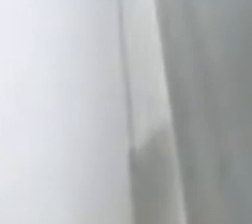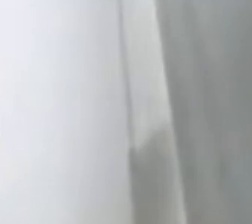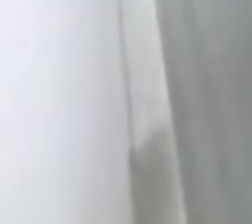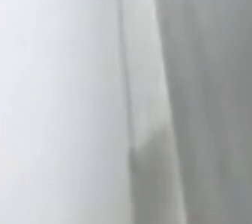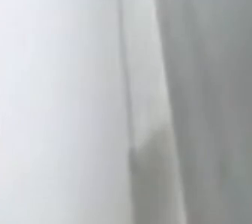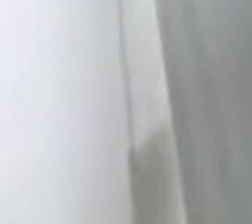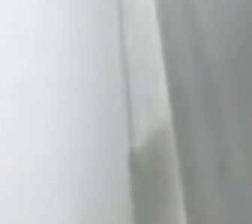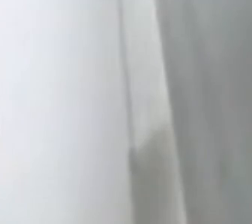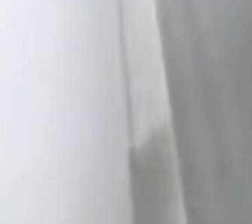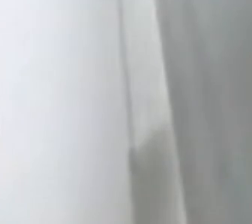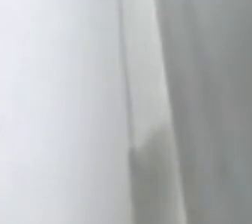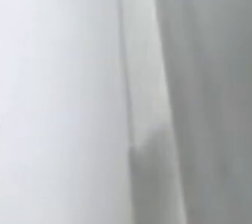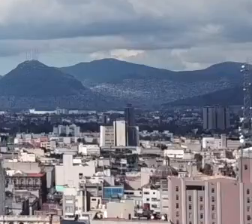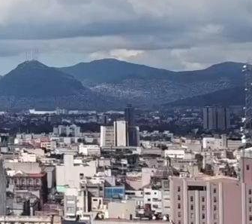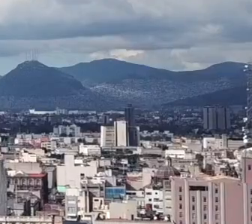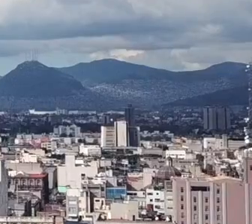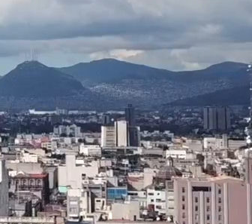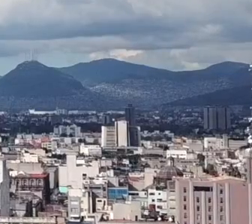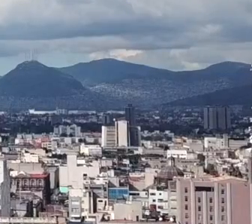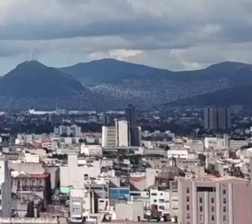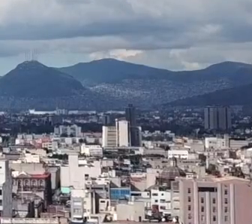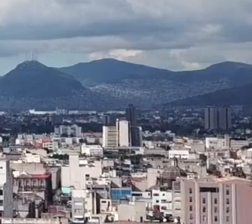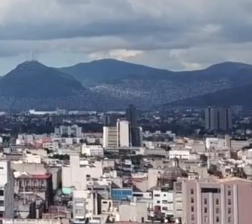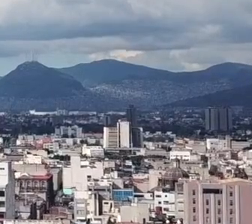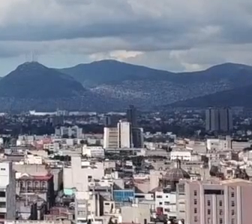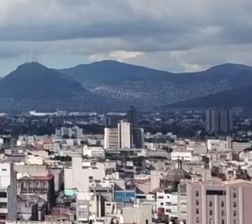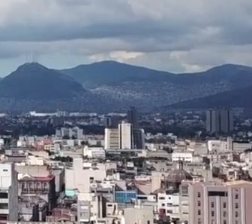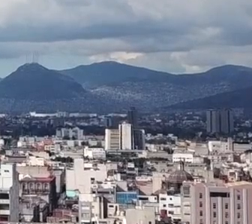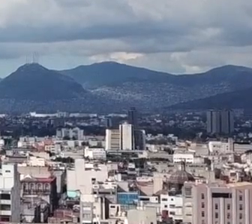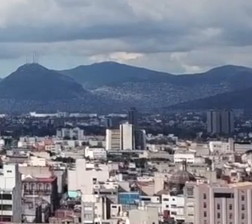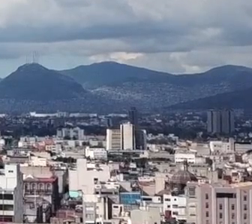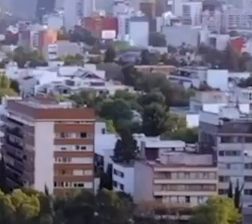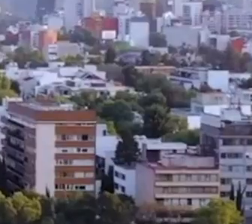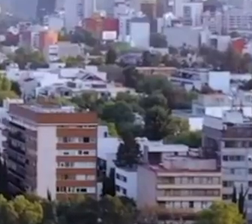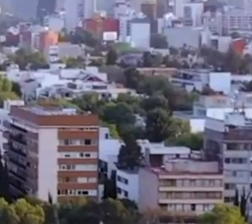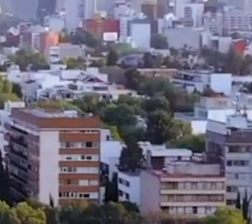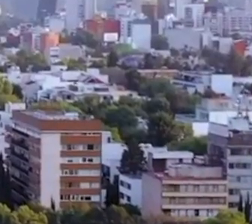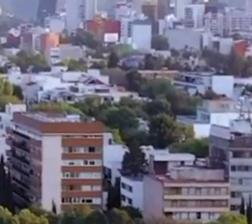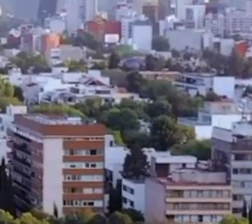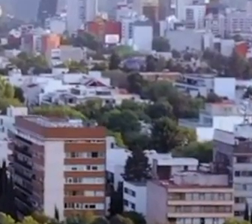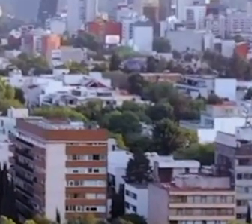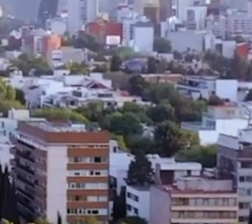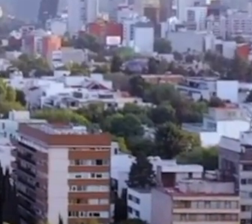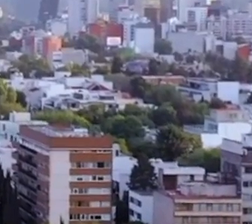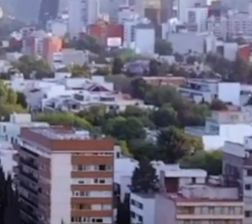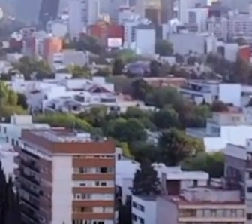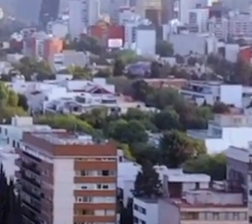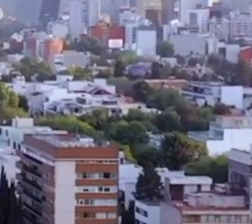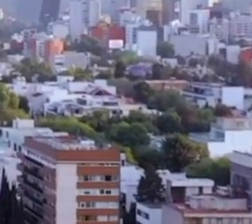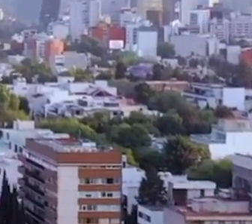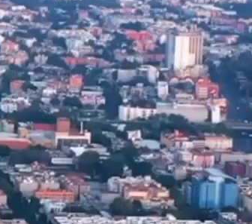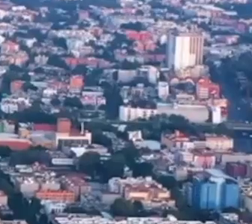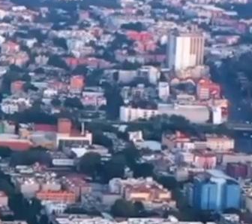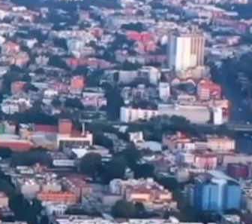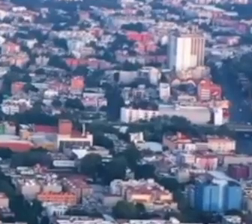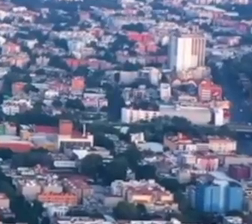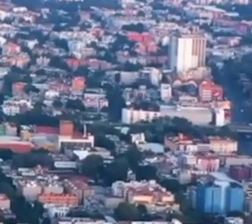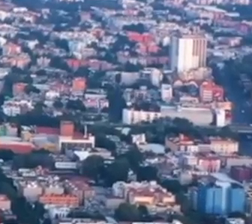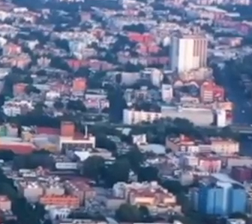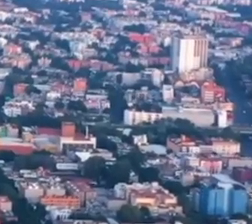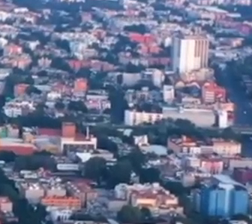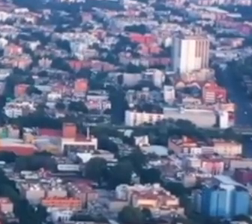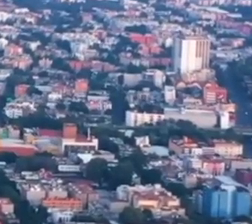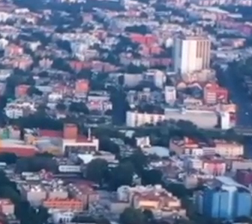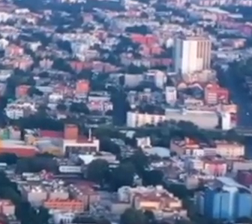Pablo Benliure, quien abordó detalles de la consulta pública sobre los programas General de Desarrollo 2020-2040 y